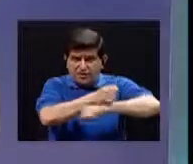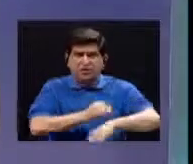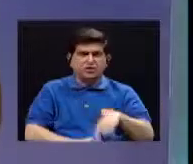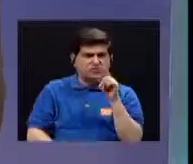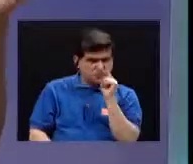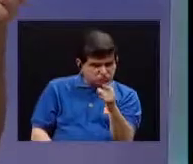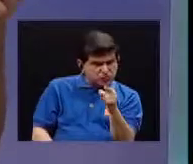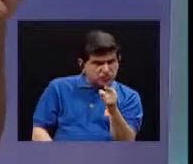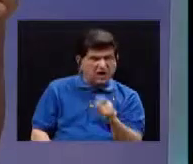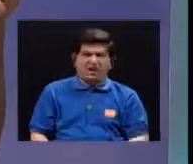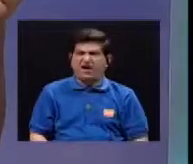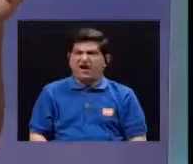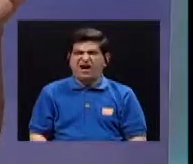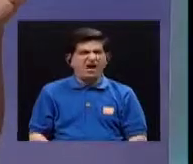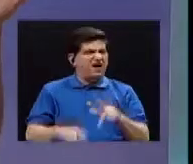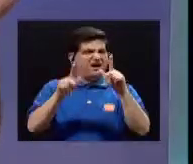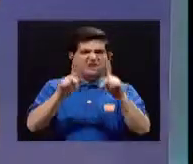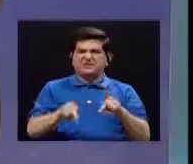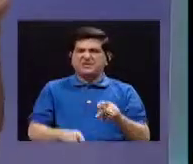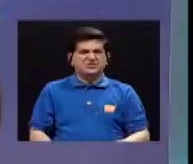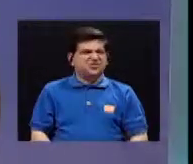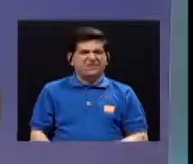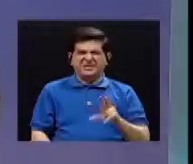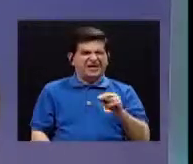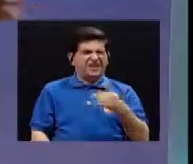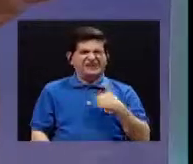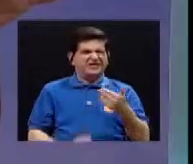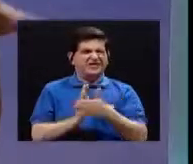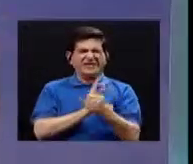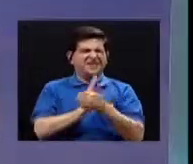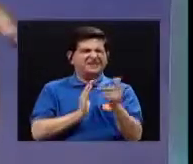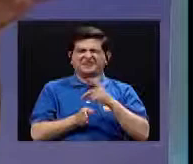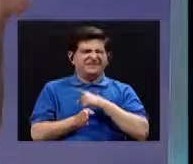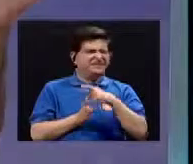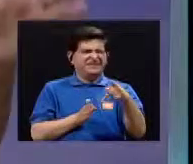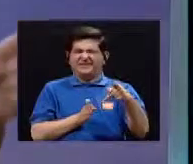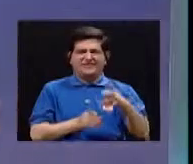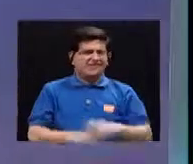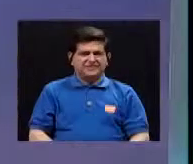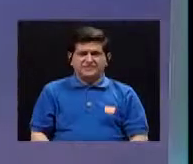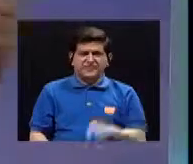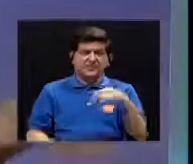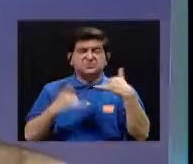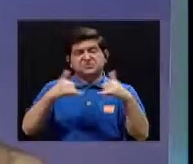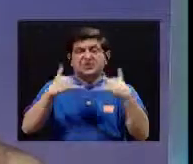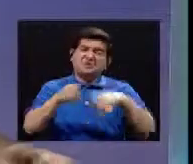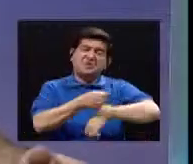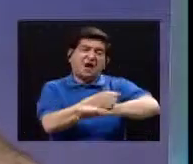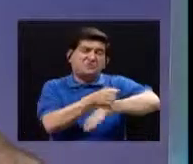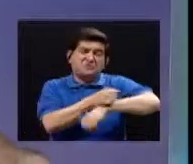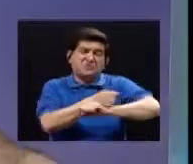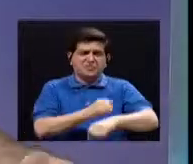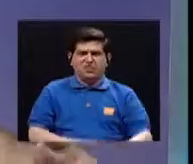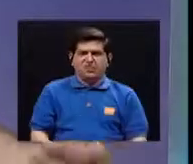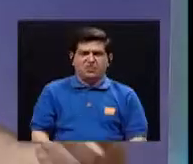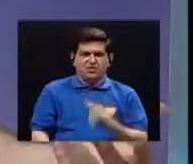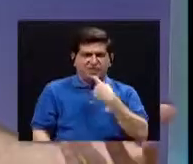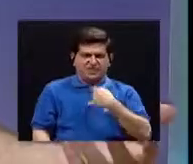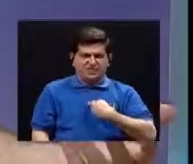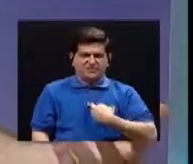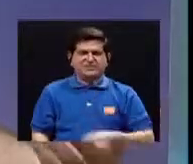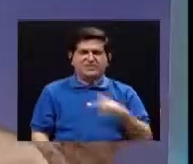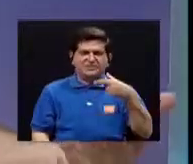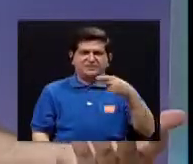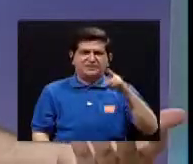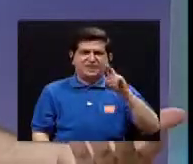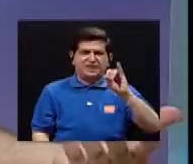como si éste era jugador de fútbol era como el que digno no no pegó como mucho en lo profesional y sin su jugador de fútbol y desde